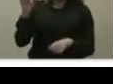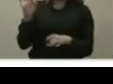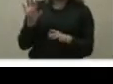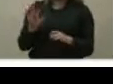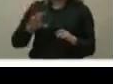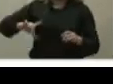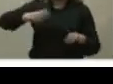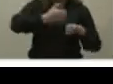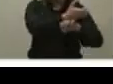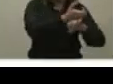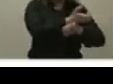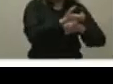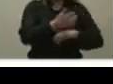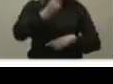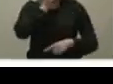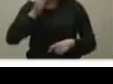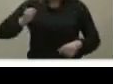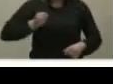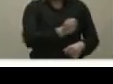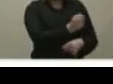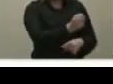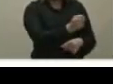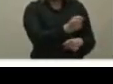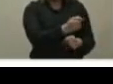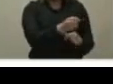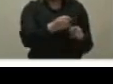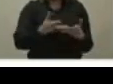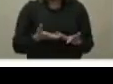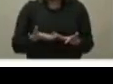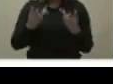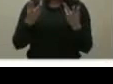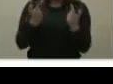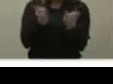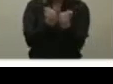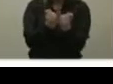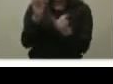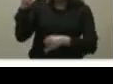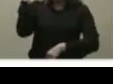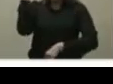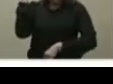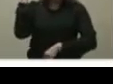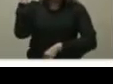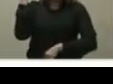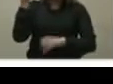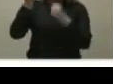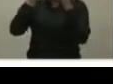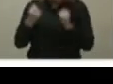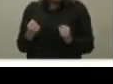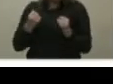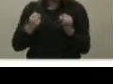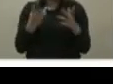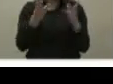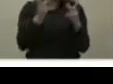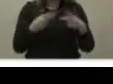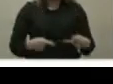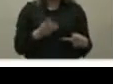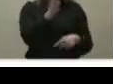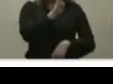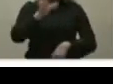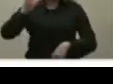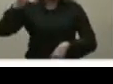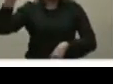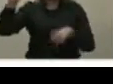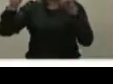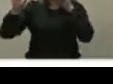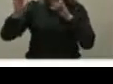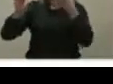federal, dotando de servicios de seguridad a la ciudadanía, a los habitantes de Baja California, mejorando